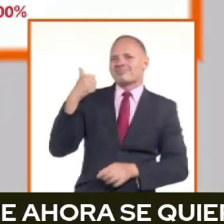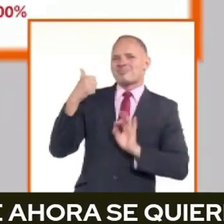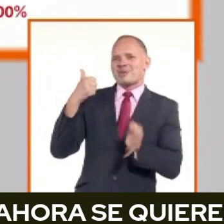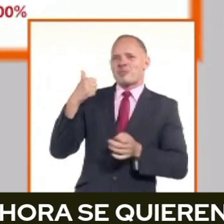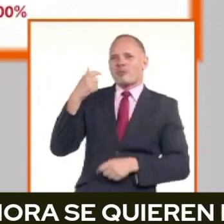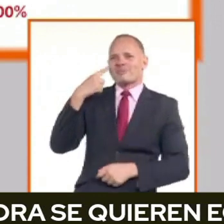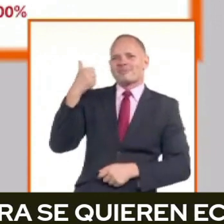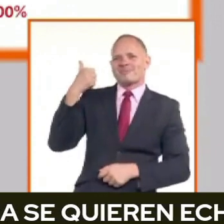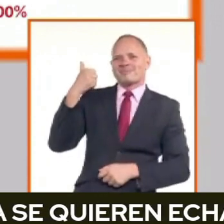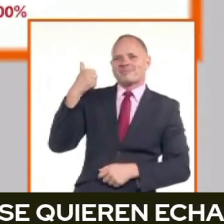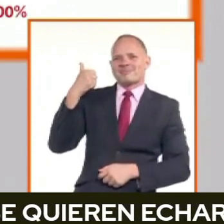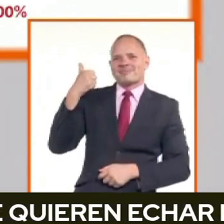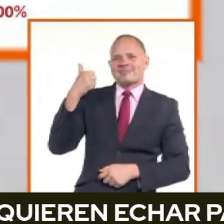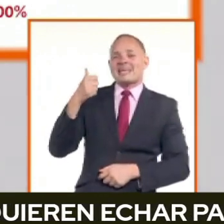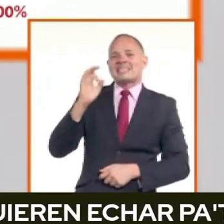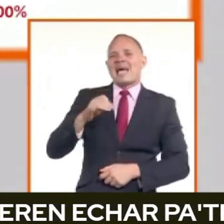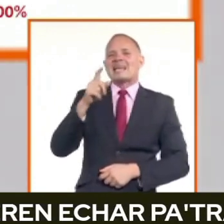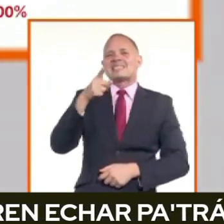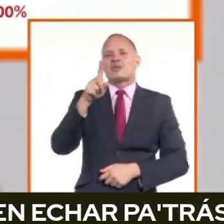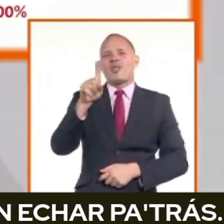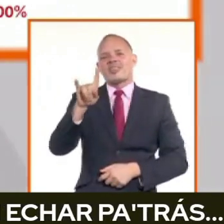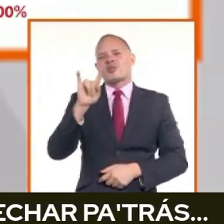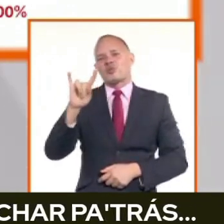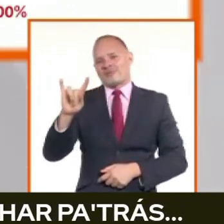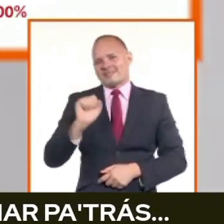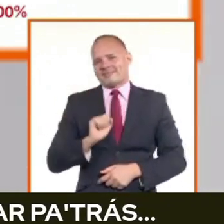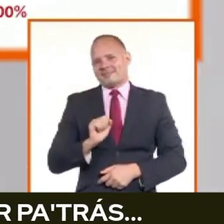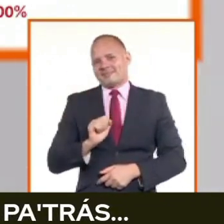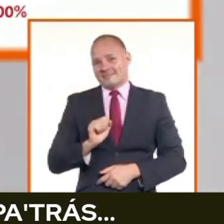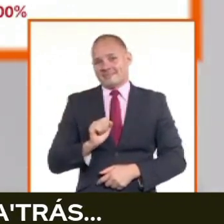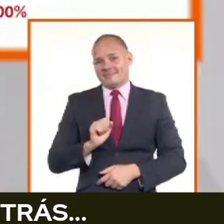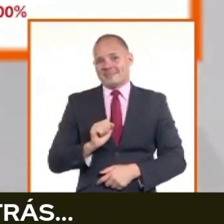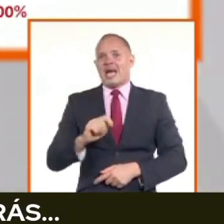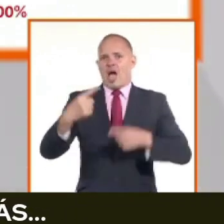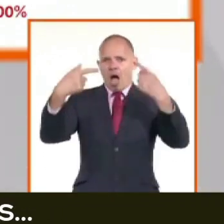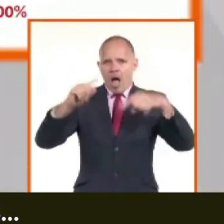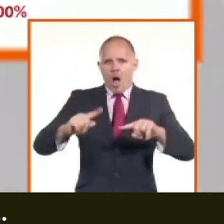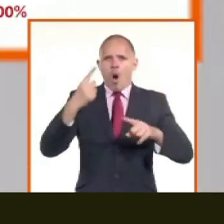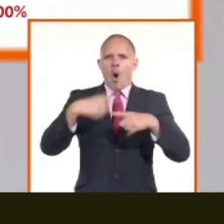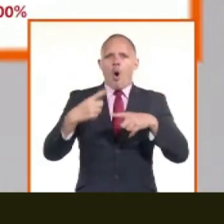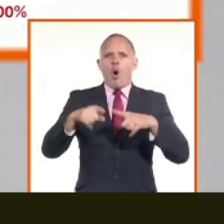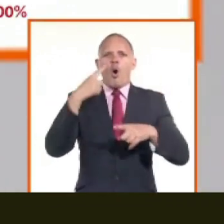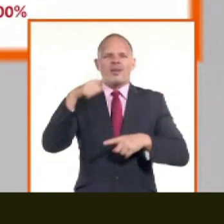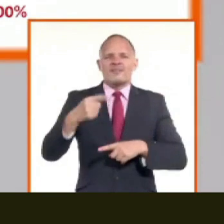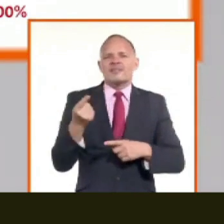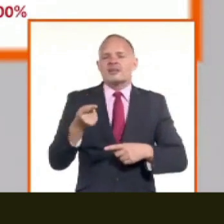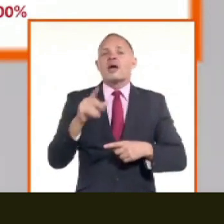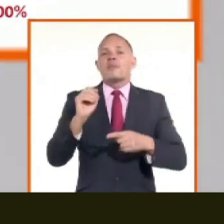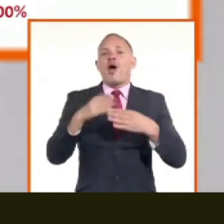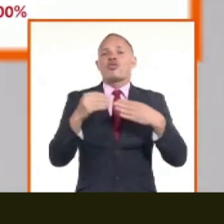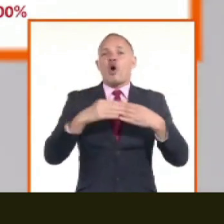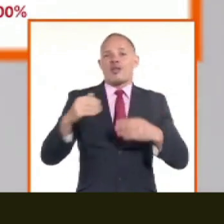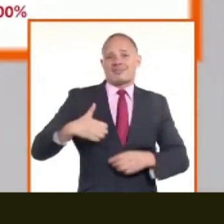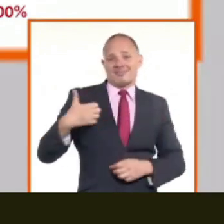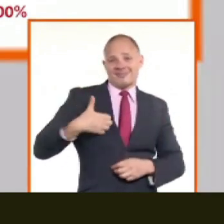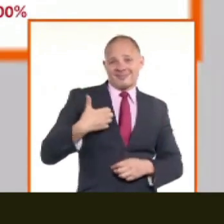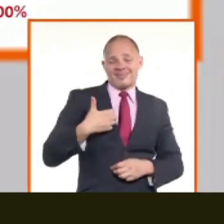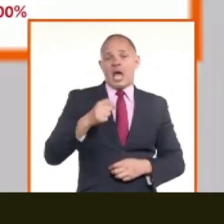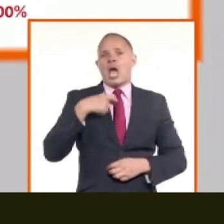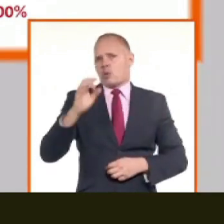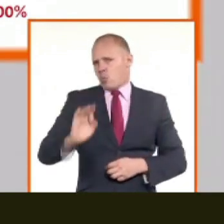en comparación con la relación que tiene la libra con el dólar y así cada una de las monedas que se